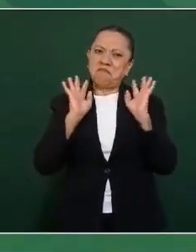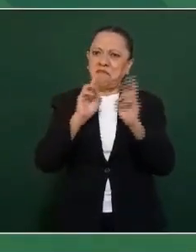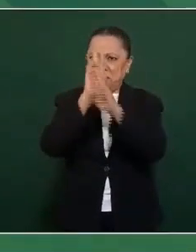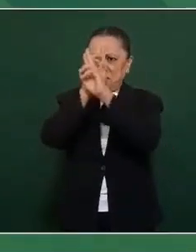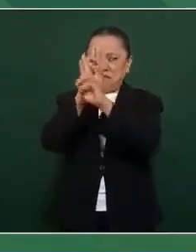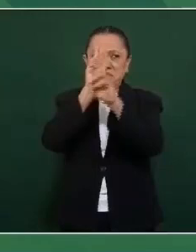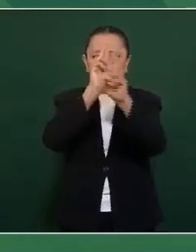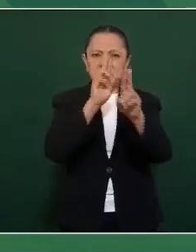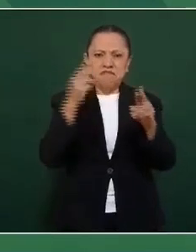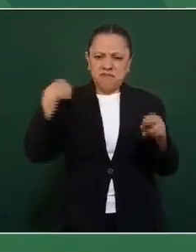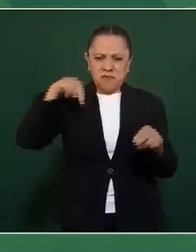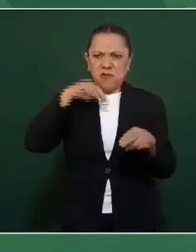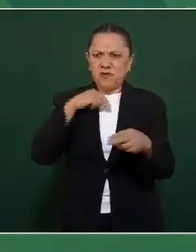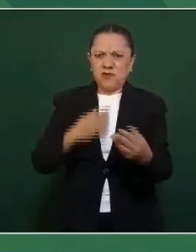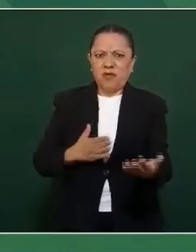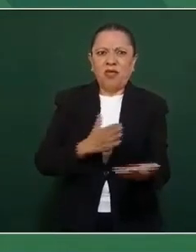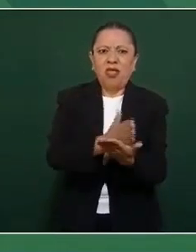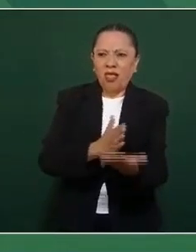No nos metemos en eso.